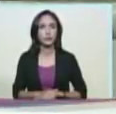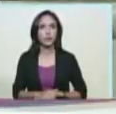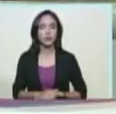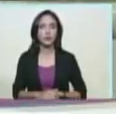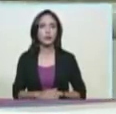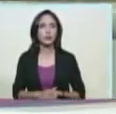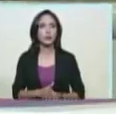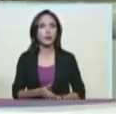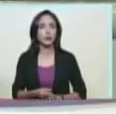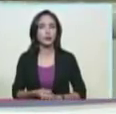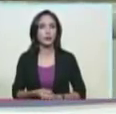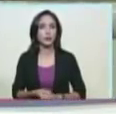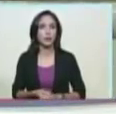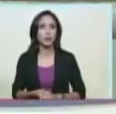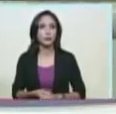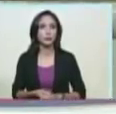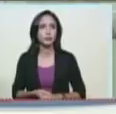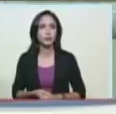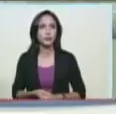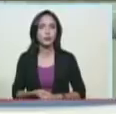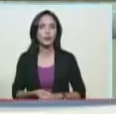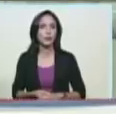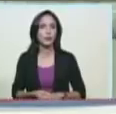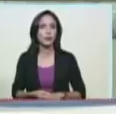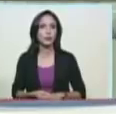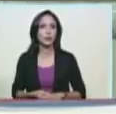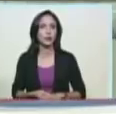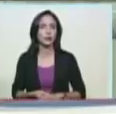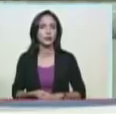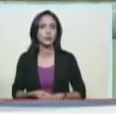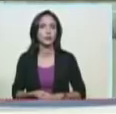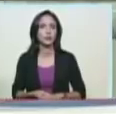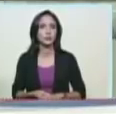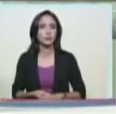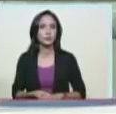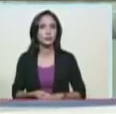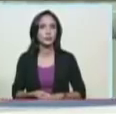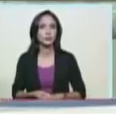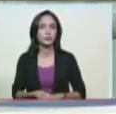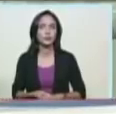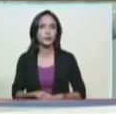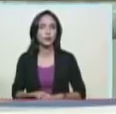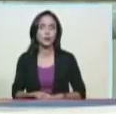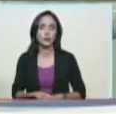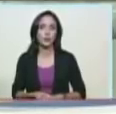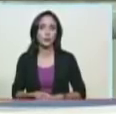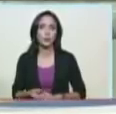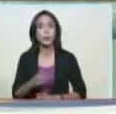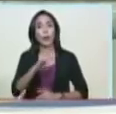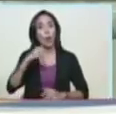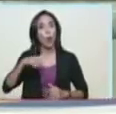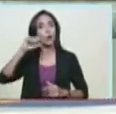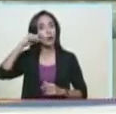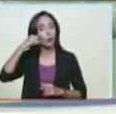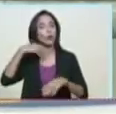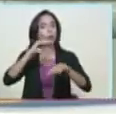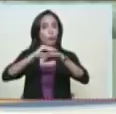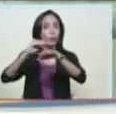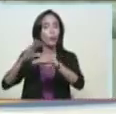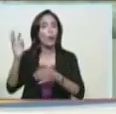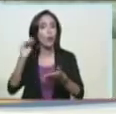llegado a su fin he dicho he repetido hoy recuerdo y reitero